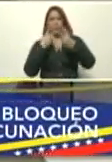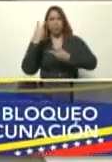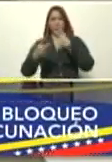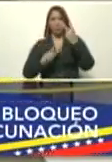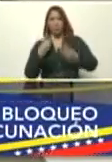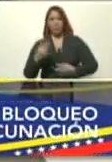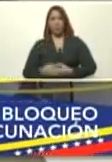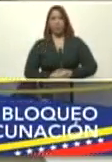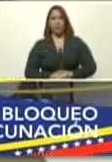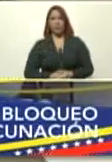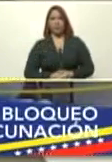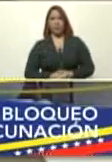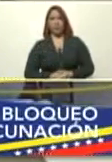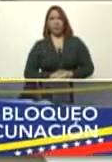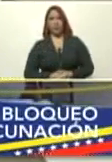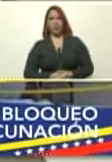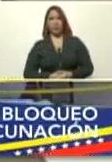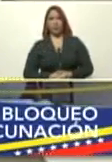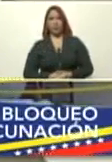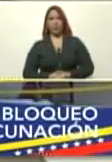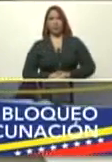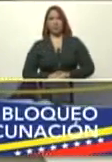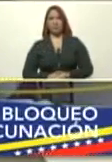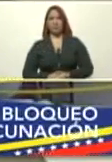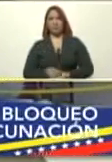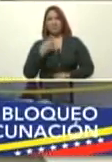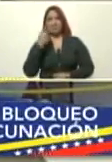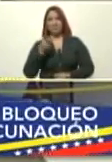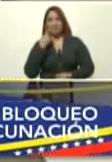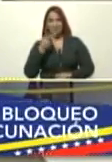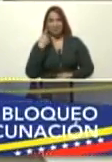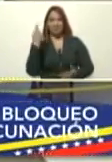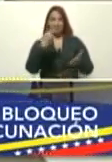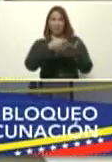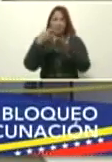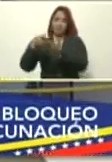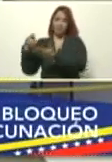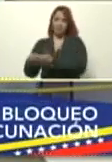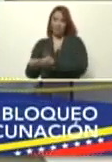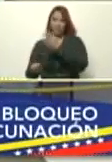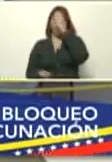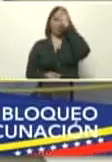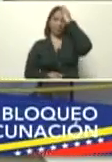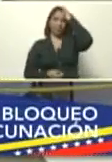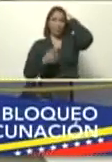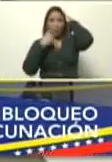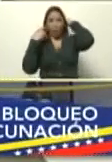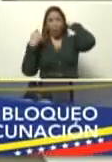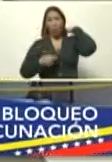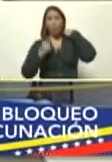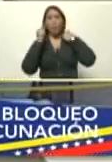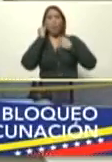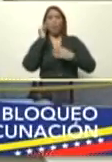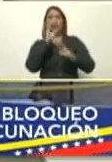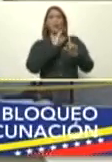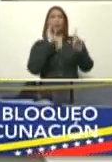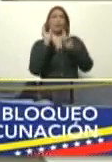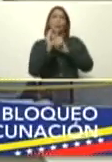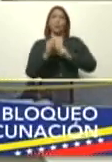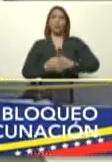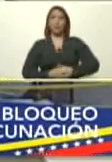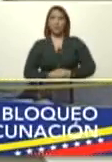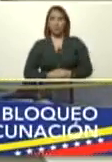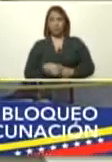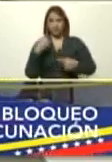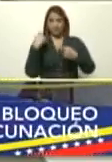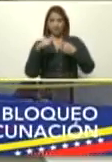empresarios, diplomáticos, políticos, inversores, hombres y mujeres de la cultura,